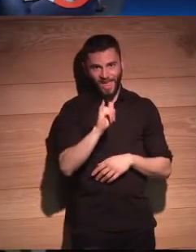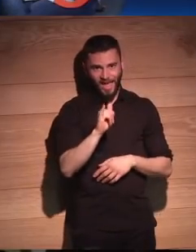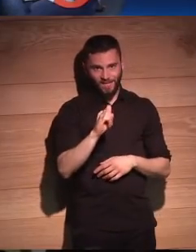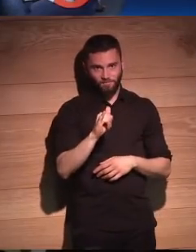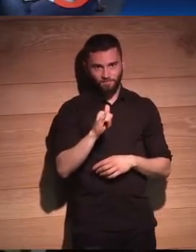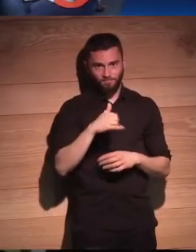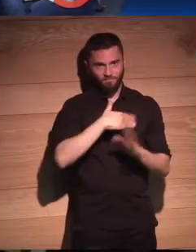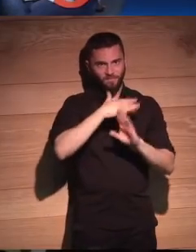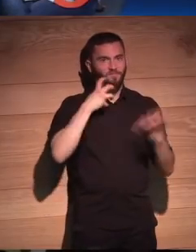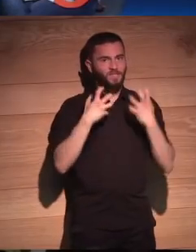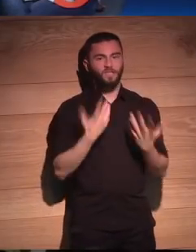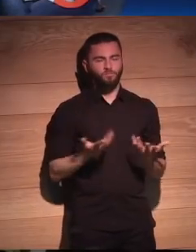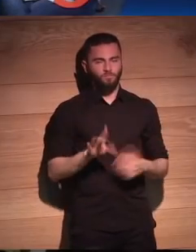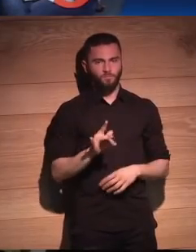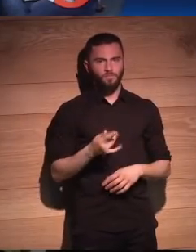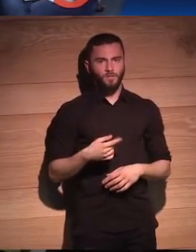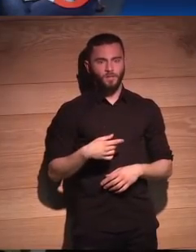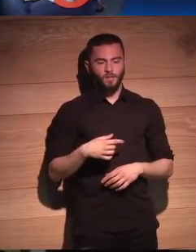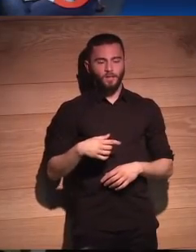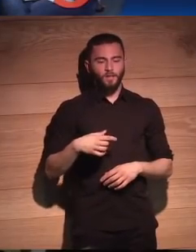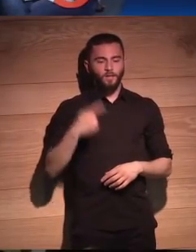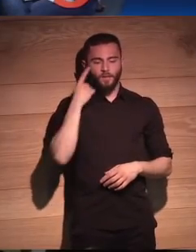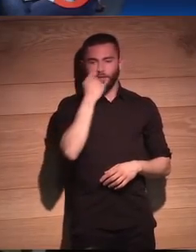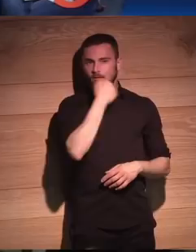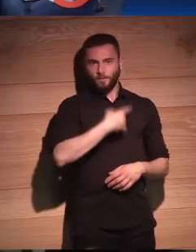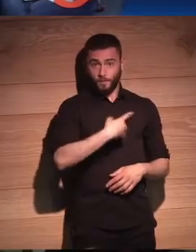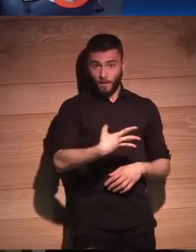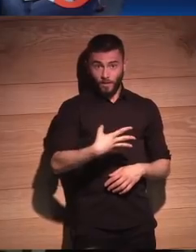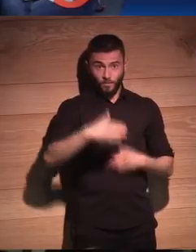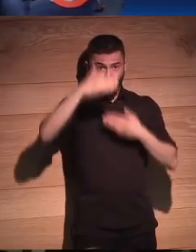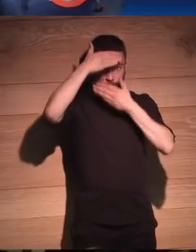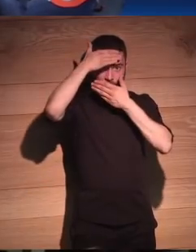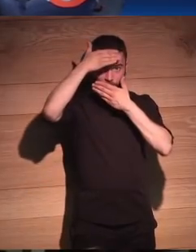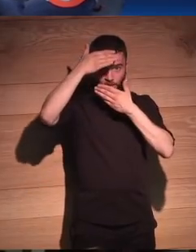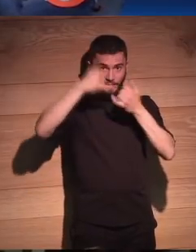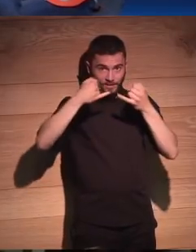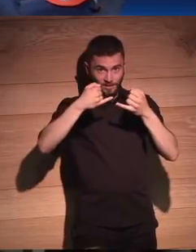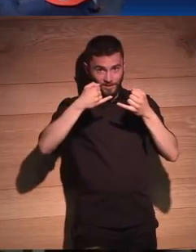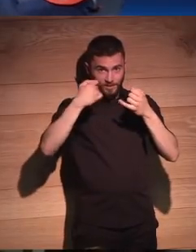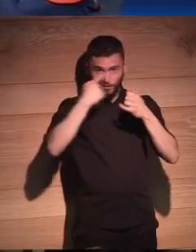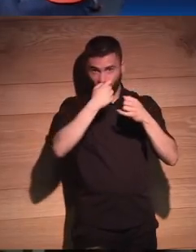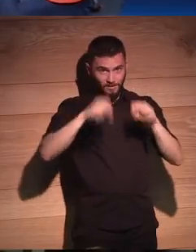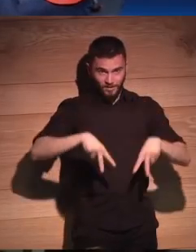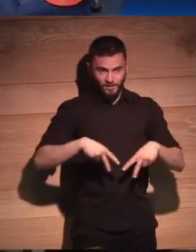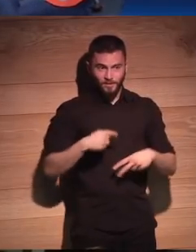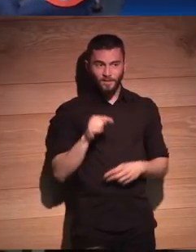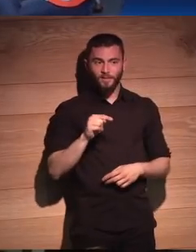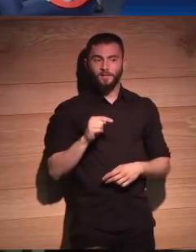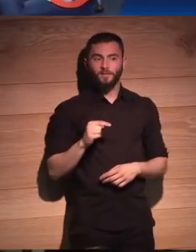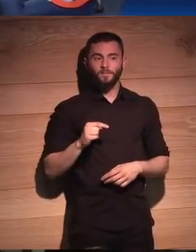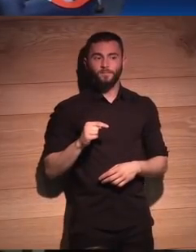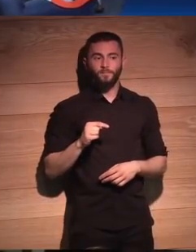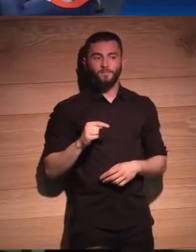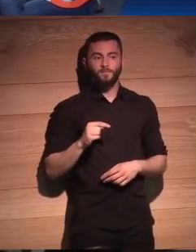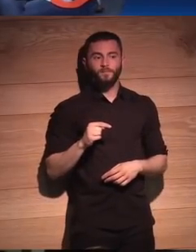decir, esa máscara de Batman con los ojos blancos, sin la línea de los ojos, es el hombre enmascarado que es previo